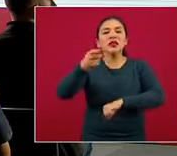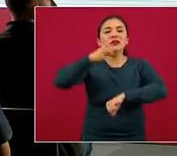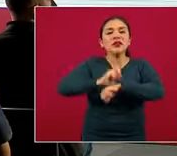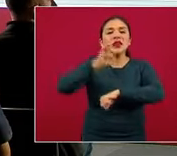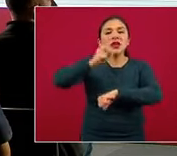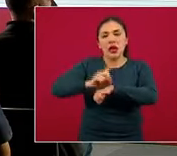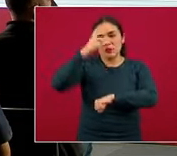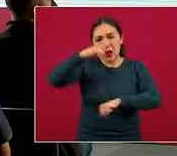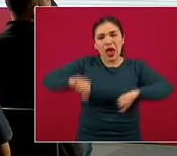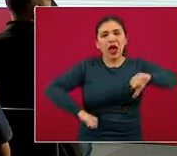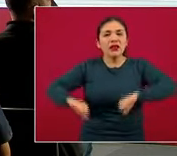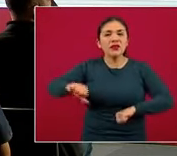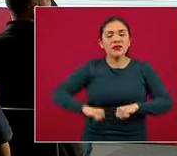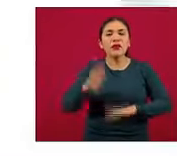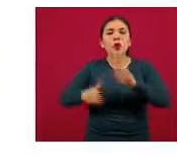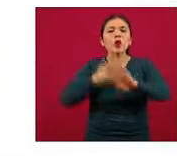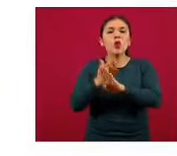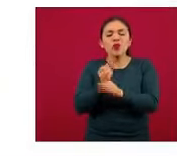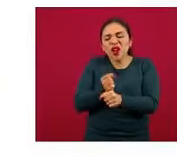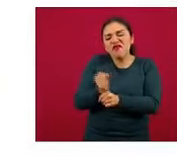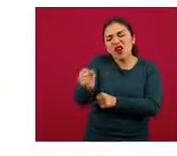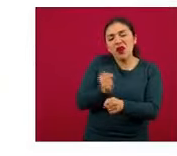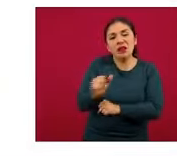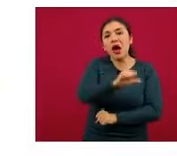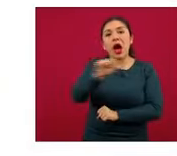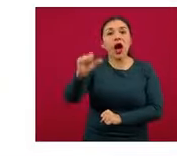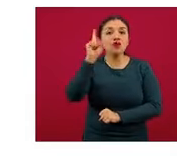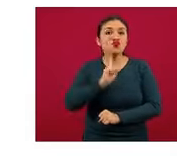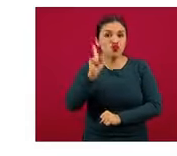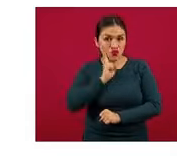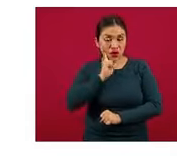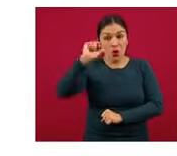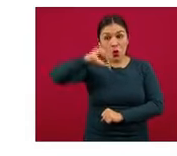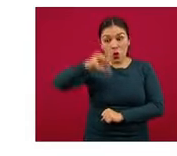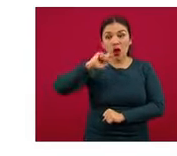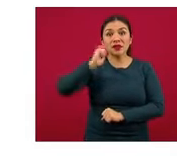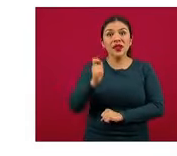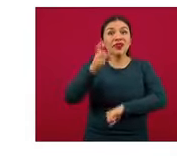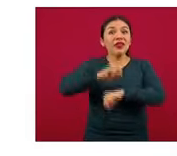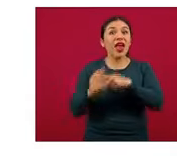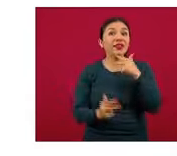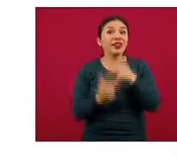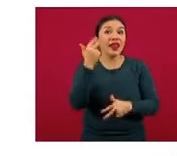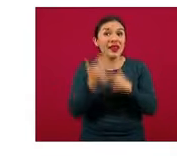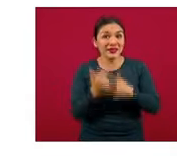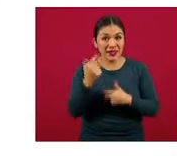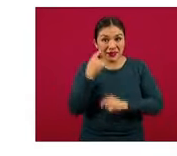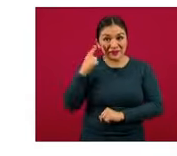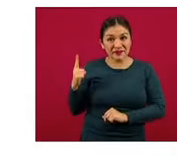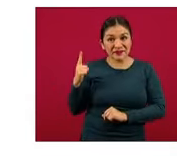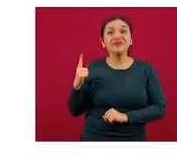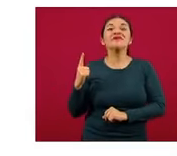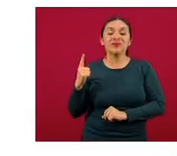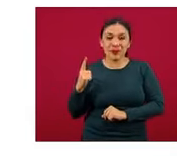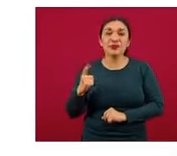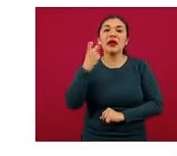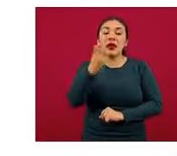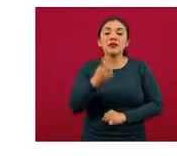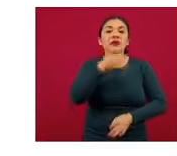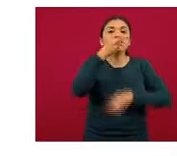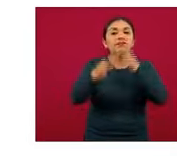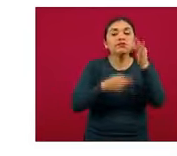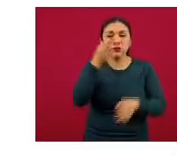de activismo contra la violencia hacia las mujeres. Hoy ya es el día número 13 y el llamado